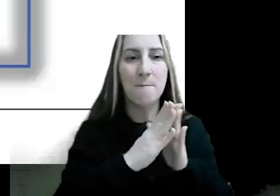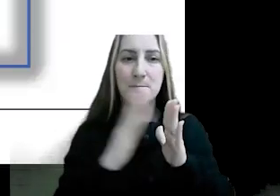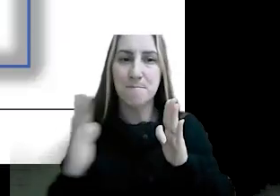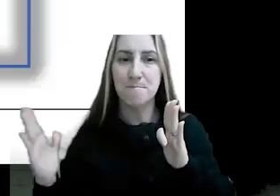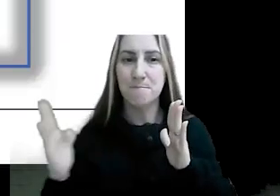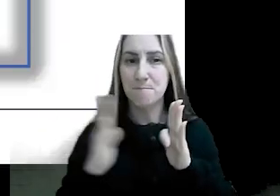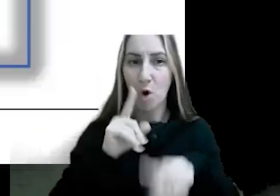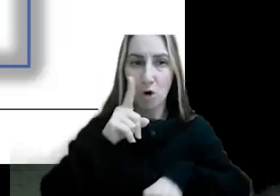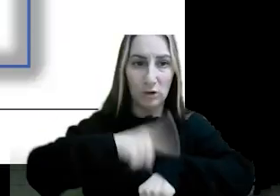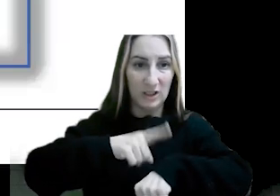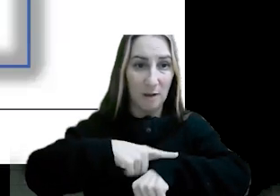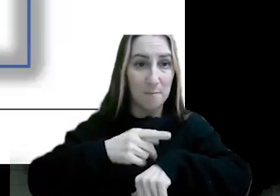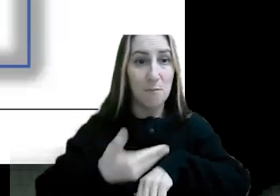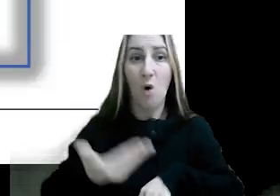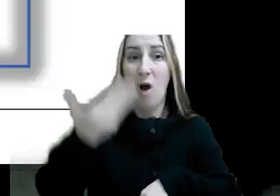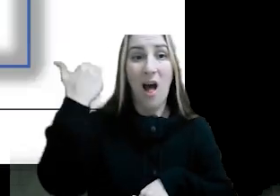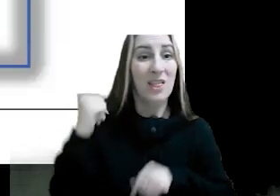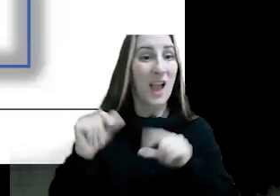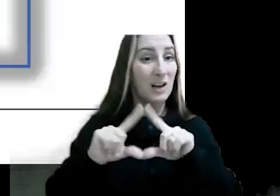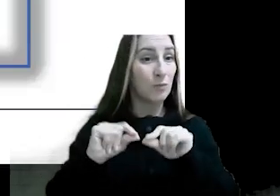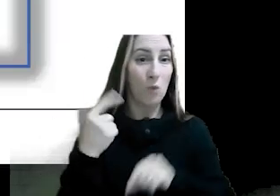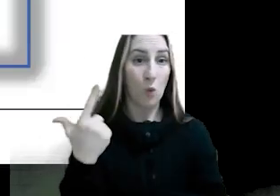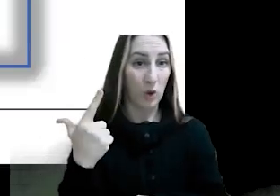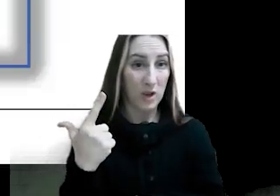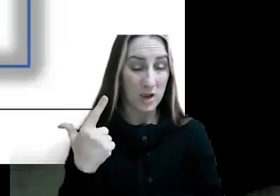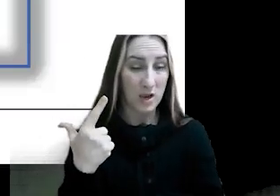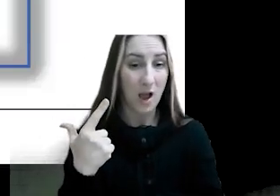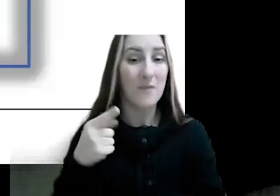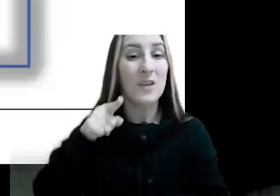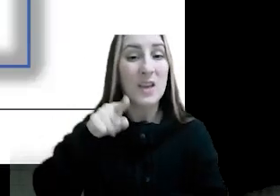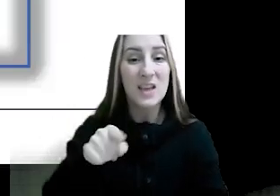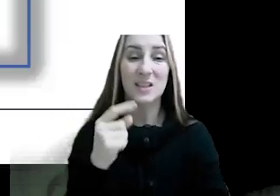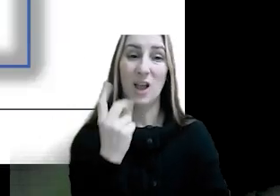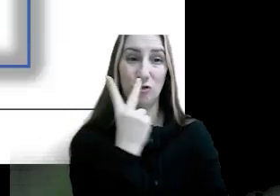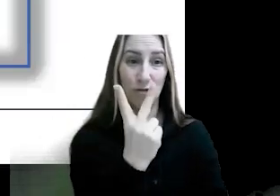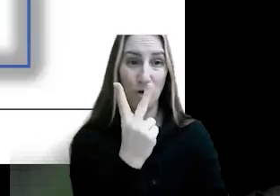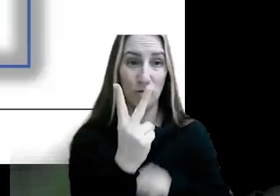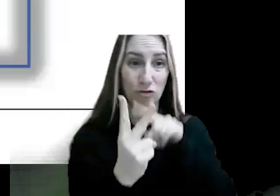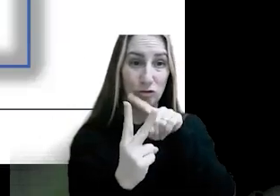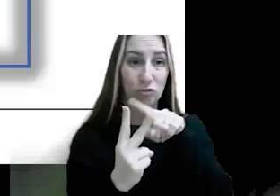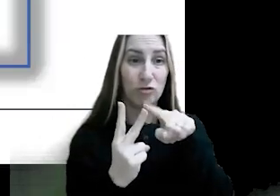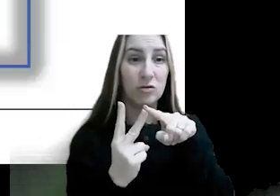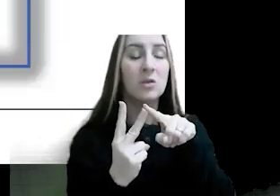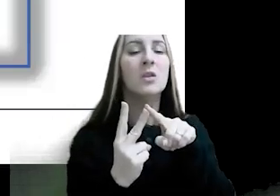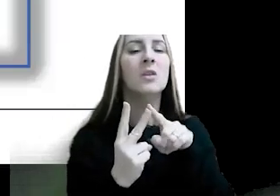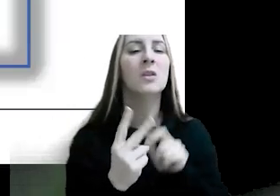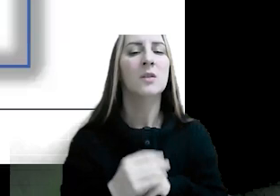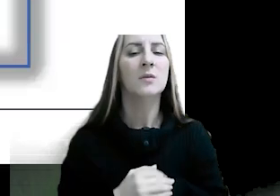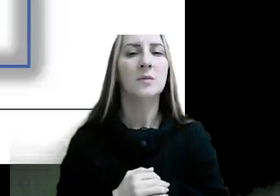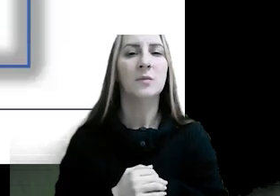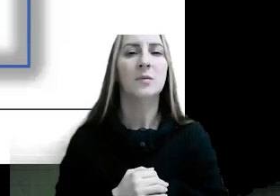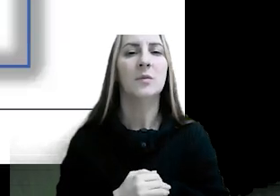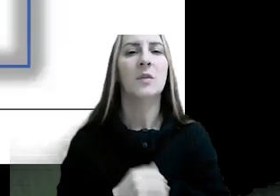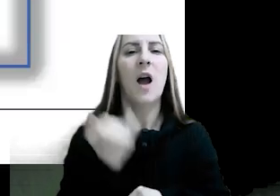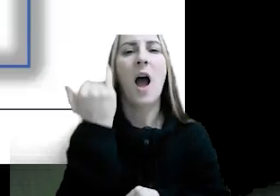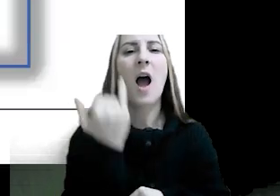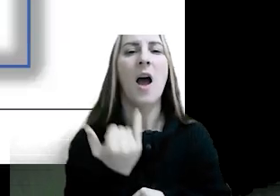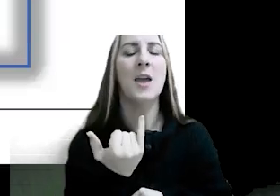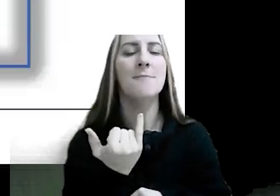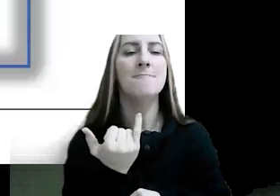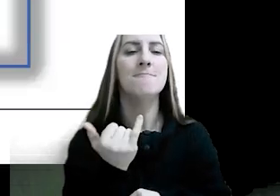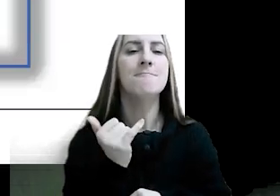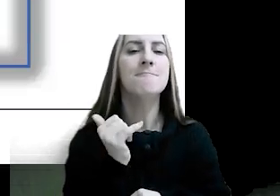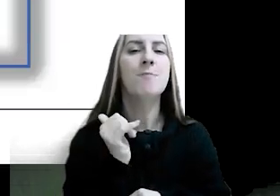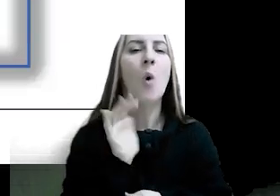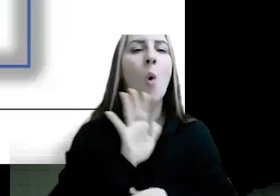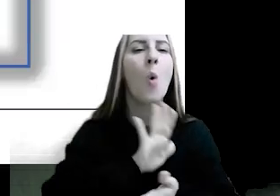no tenía el artículo anterior. Y estas dos cuestiones nos trae un nuevo